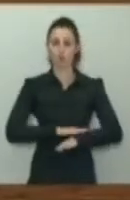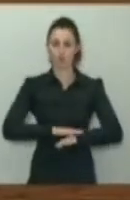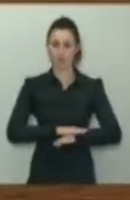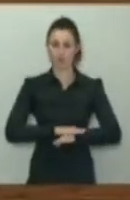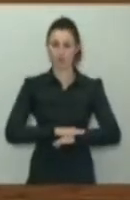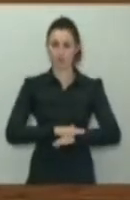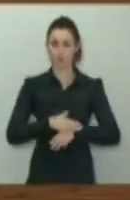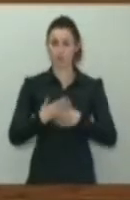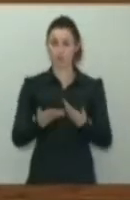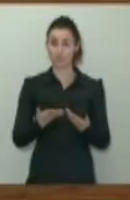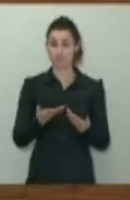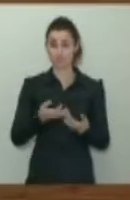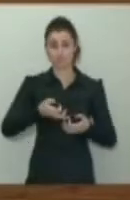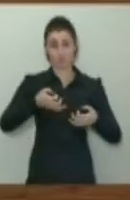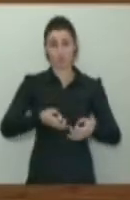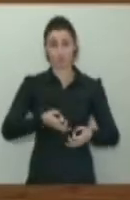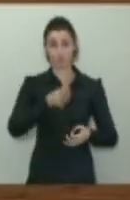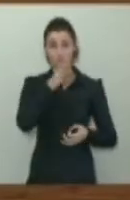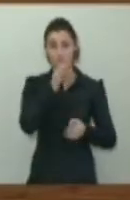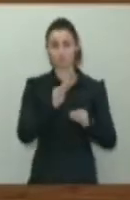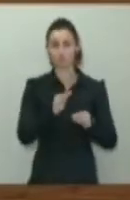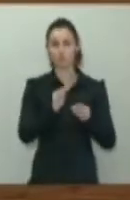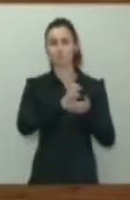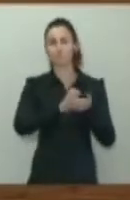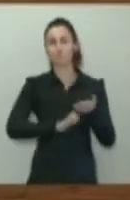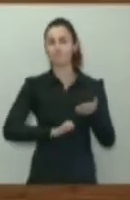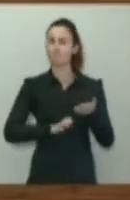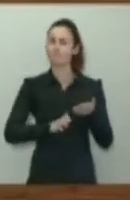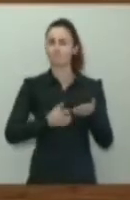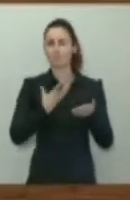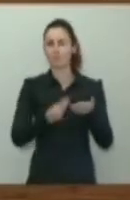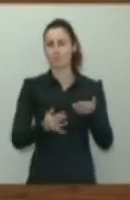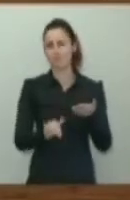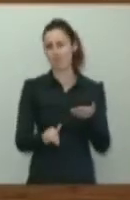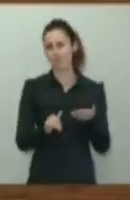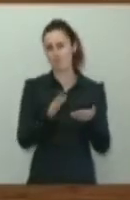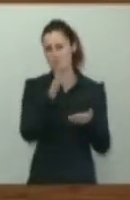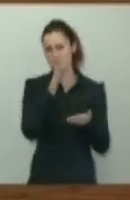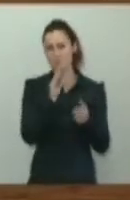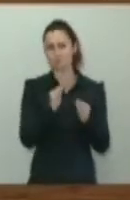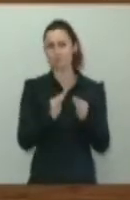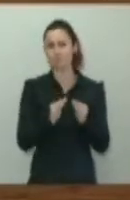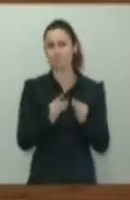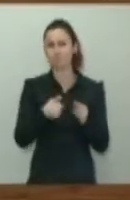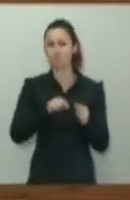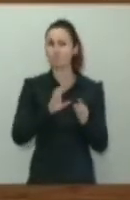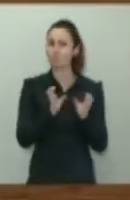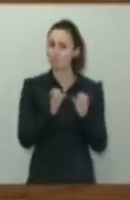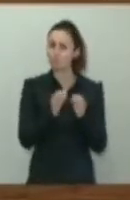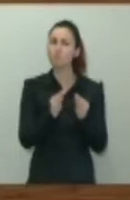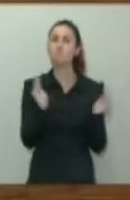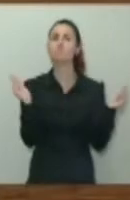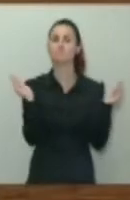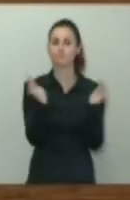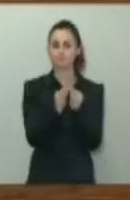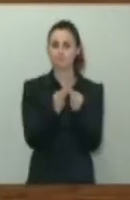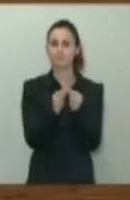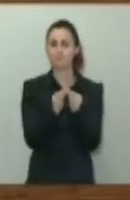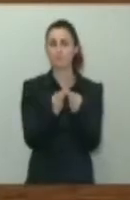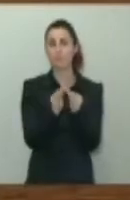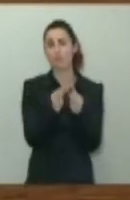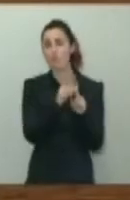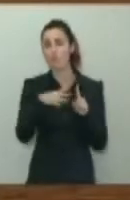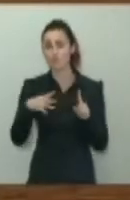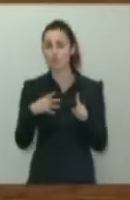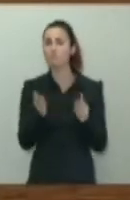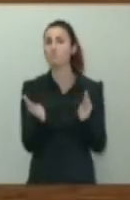hemos dicho, existen deficiencias en su configuración, algunas de las cuales desde nuestro grupo también compartimos con el Grupo de Foro